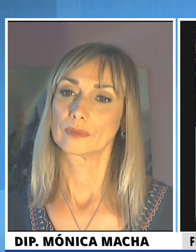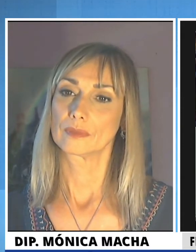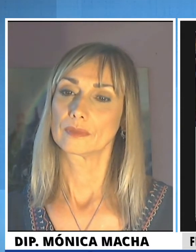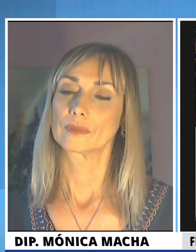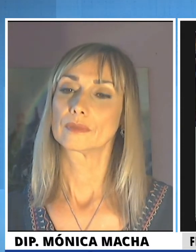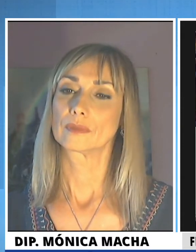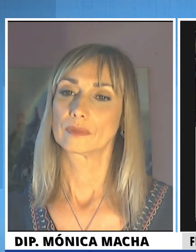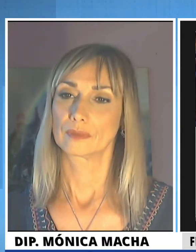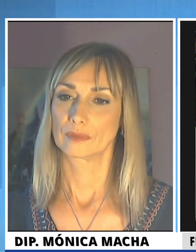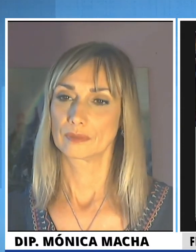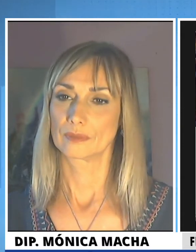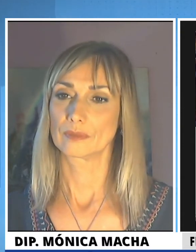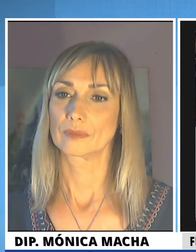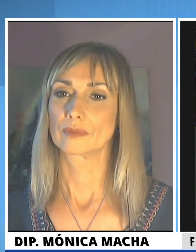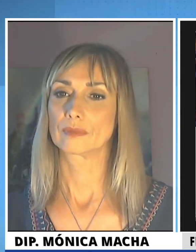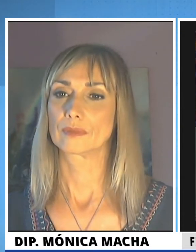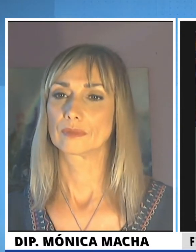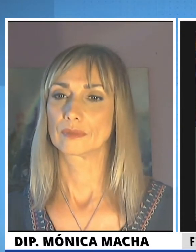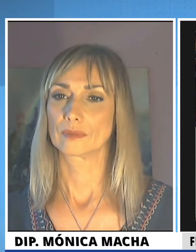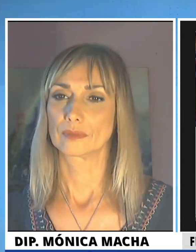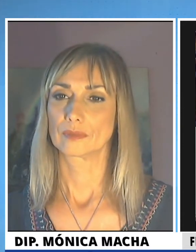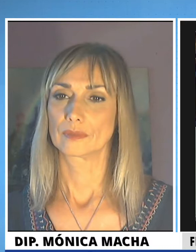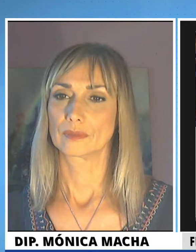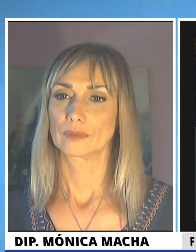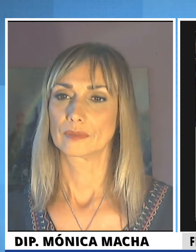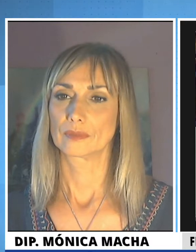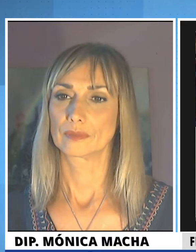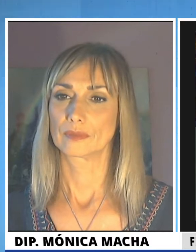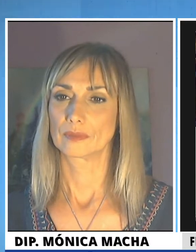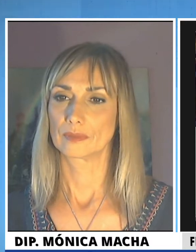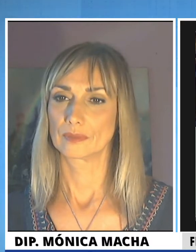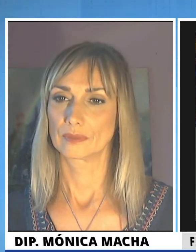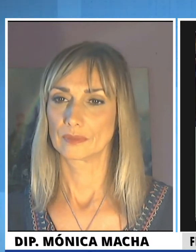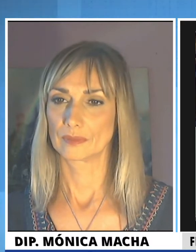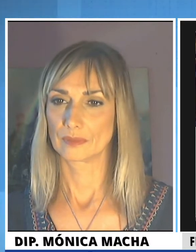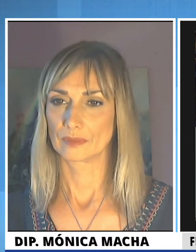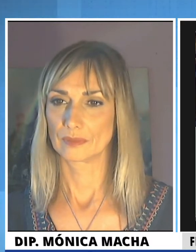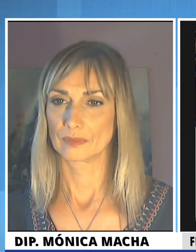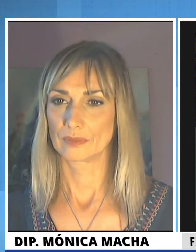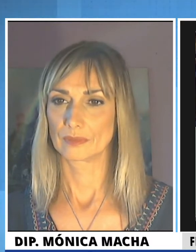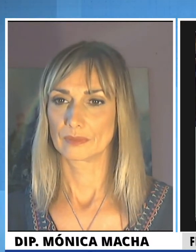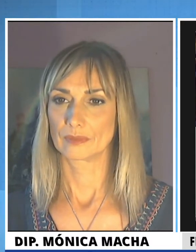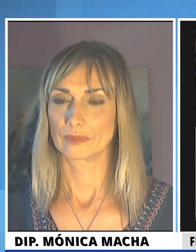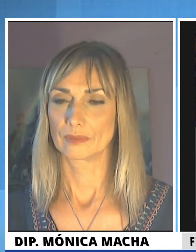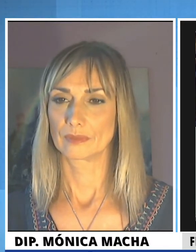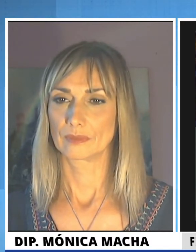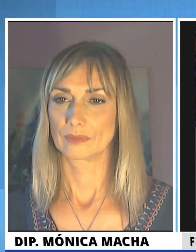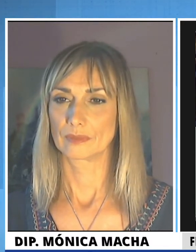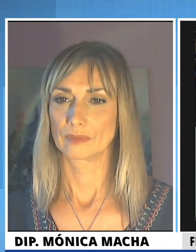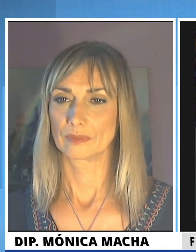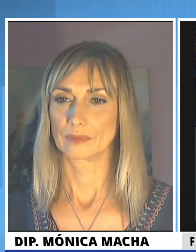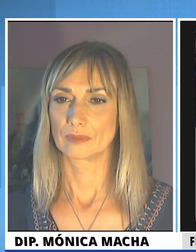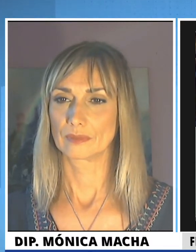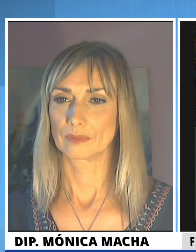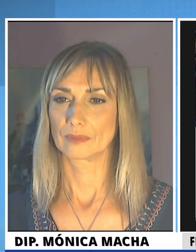primer objetivo y que está siendo cumplido muy bien. Ahora, también es cierto